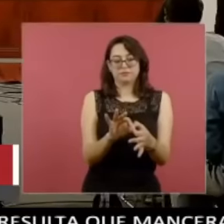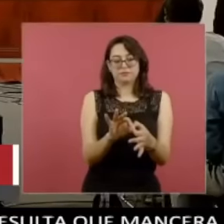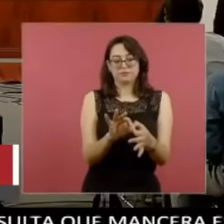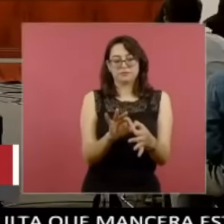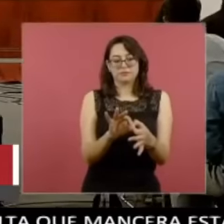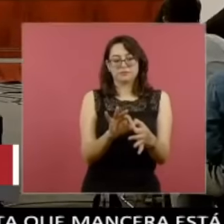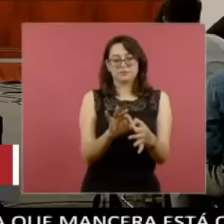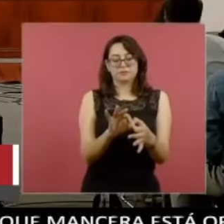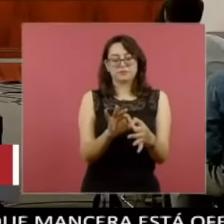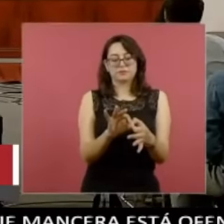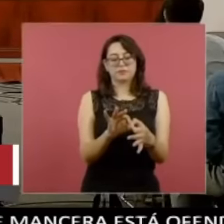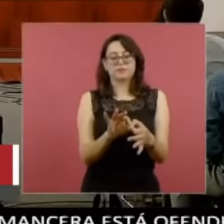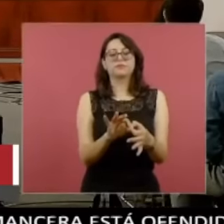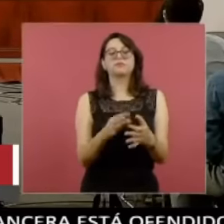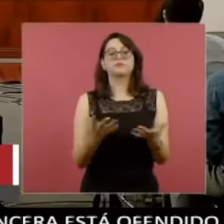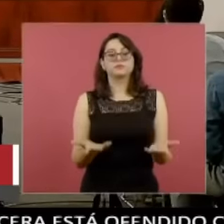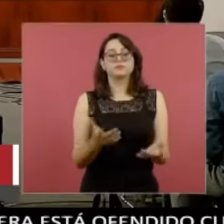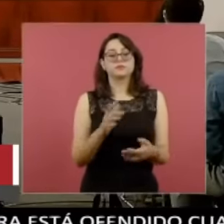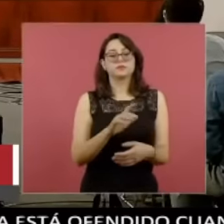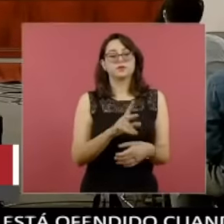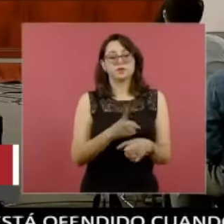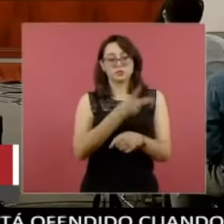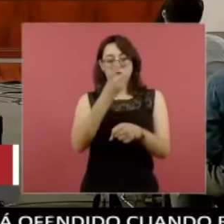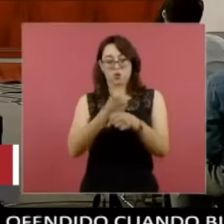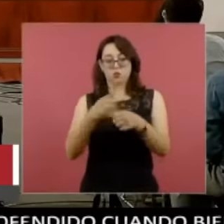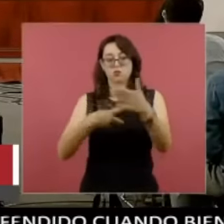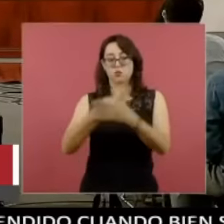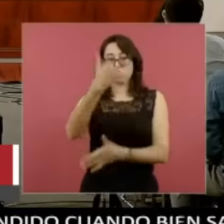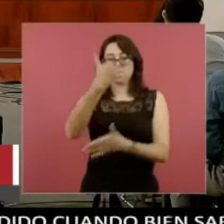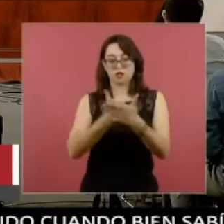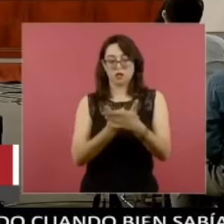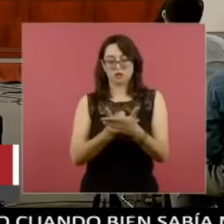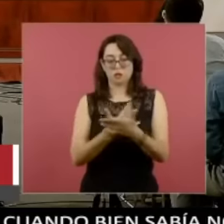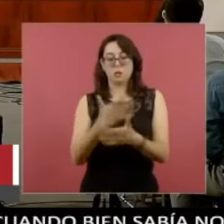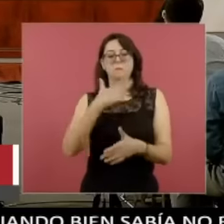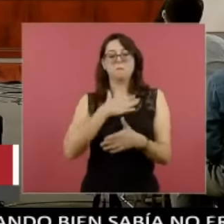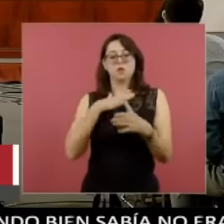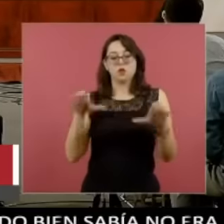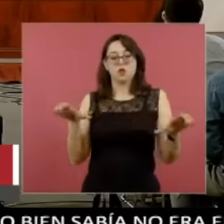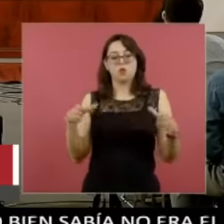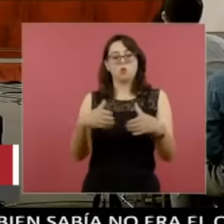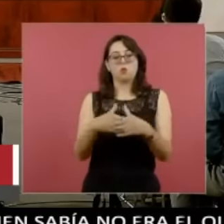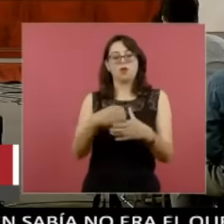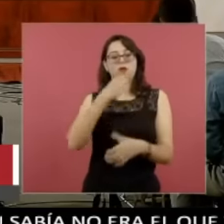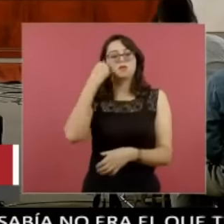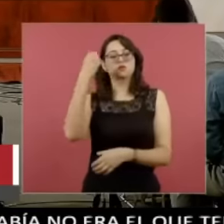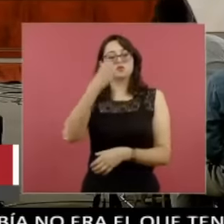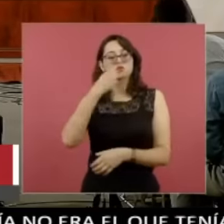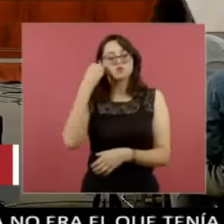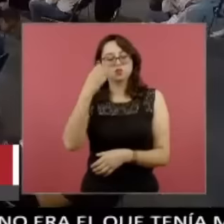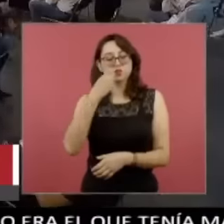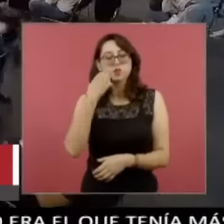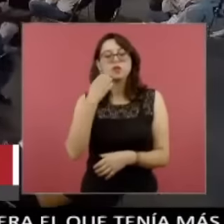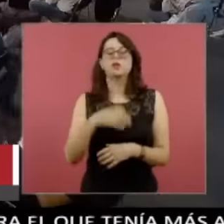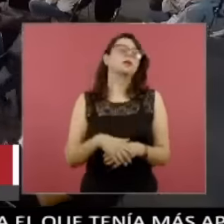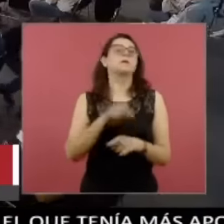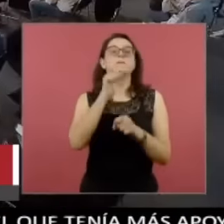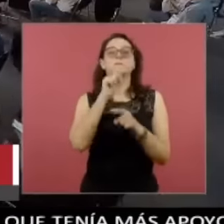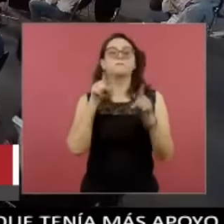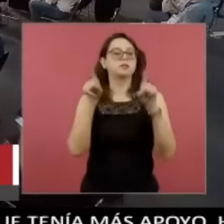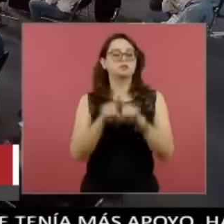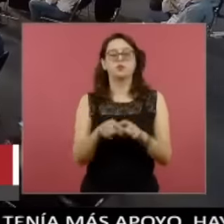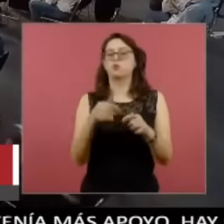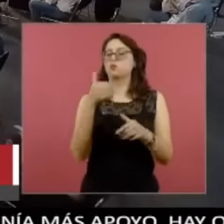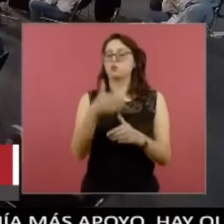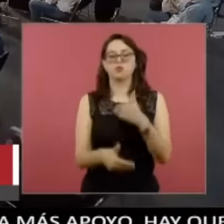en los libros de hecho que fíjate que ya dándole una lectura a estos libros de primaria casi todos tienen Yo supongo que en